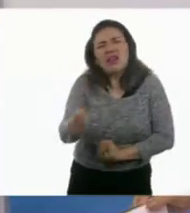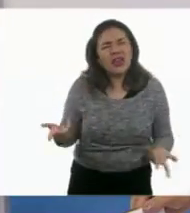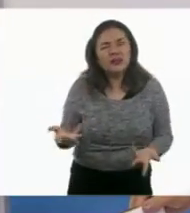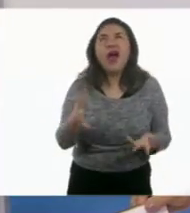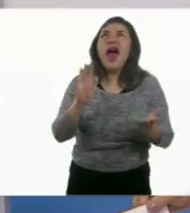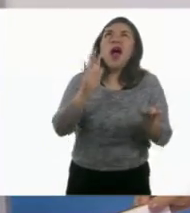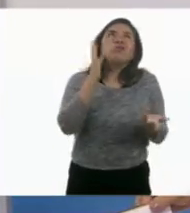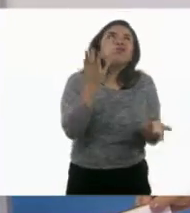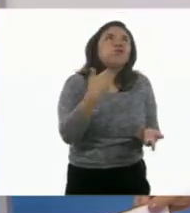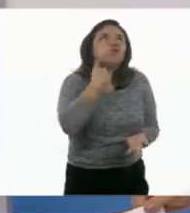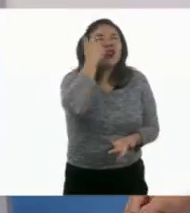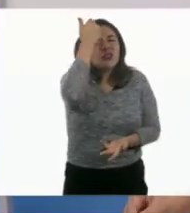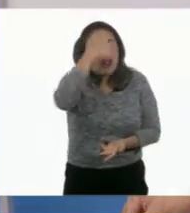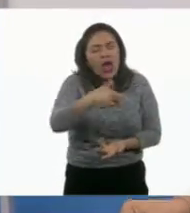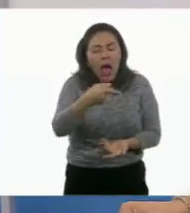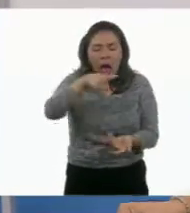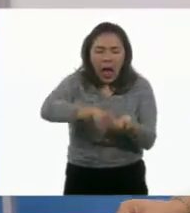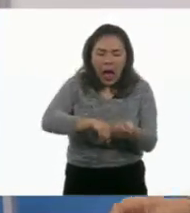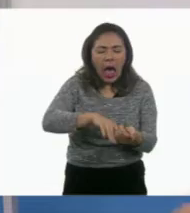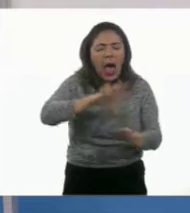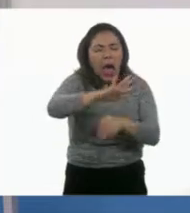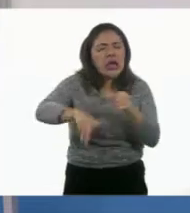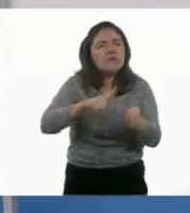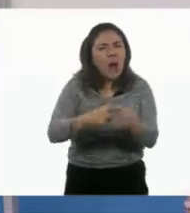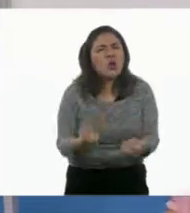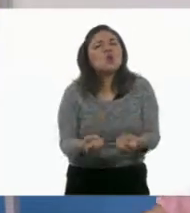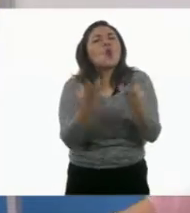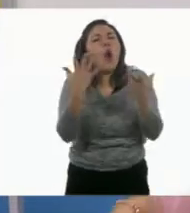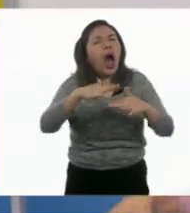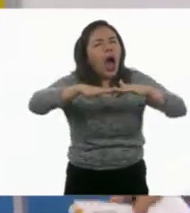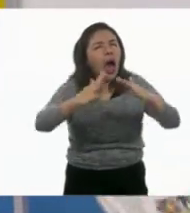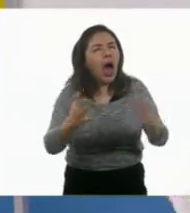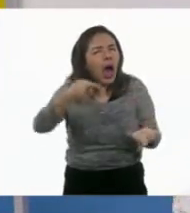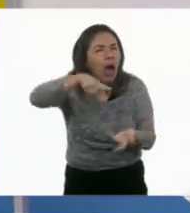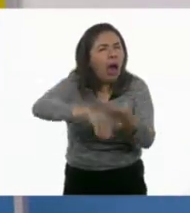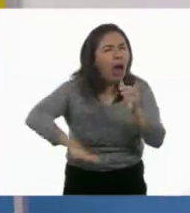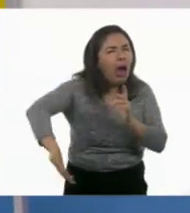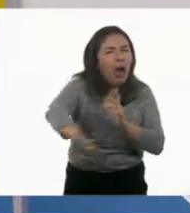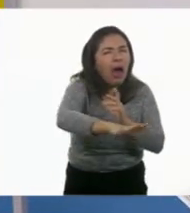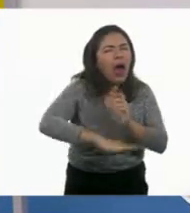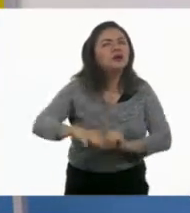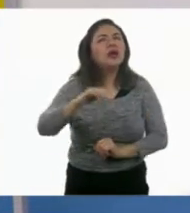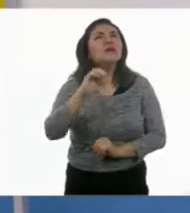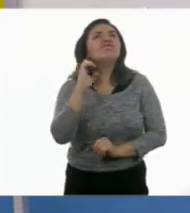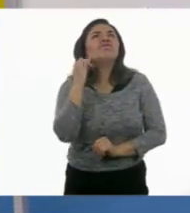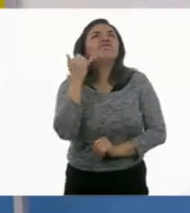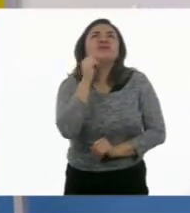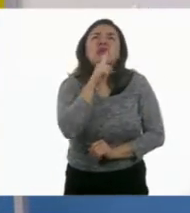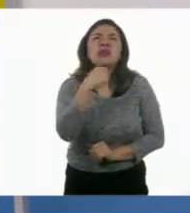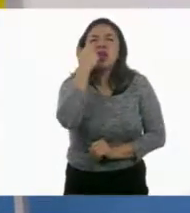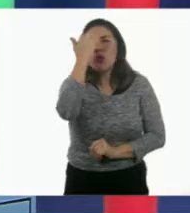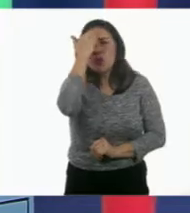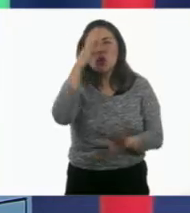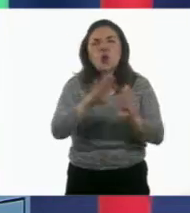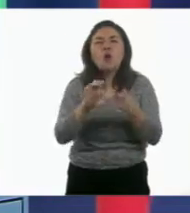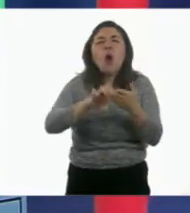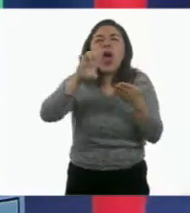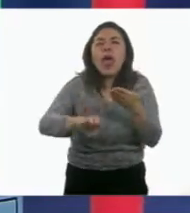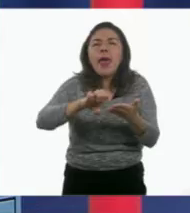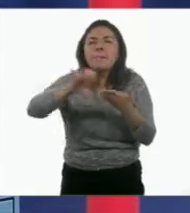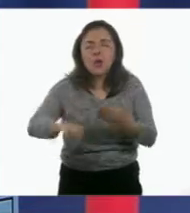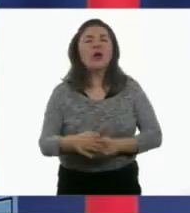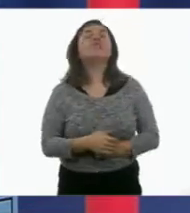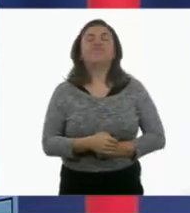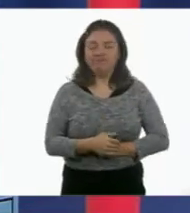saber como cuántos animales hay o también me gustaría saber algunos ejemplos. Muy bien. Pues